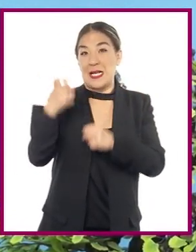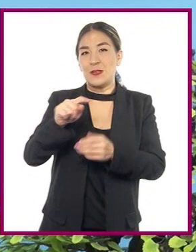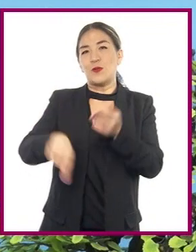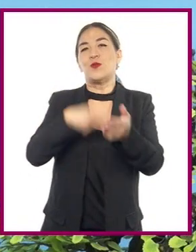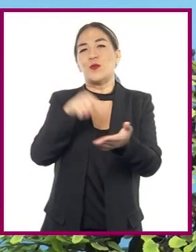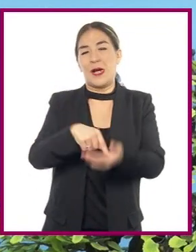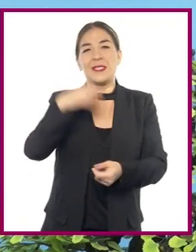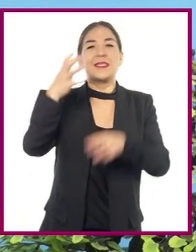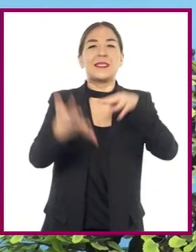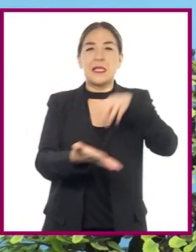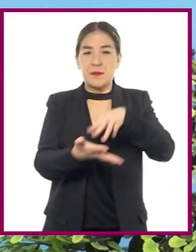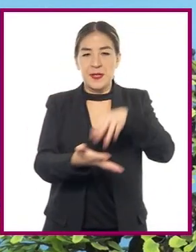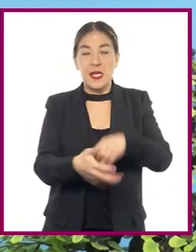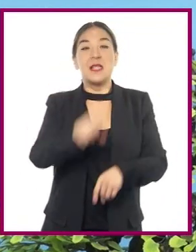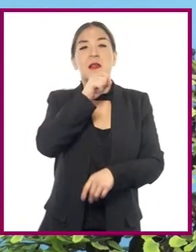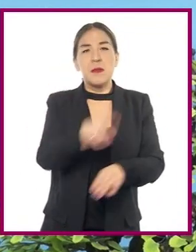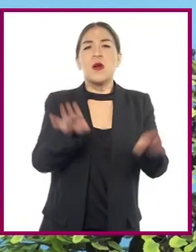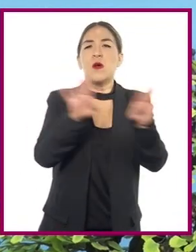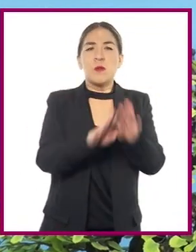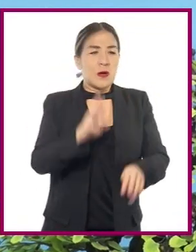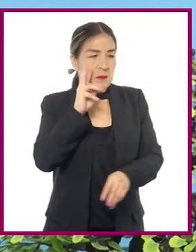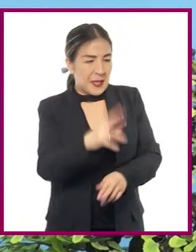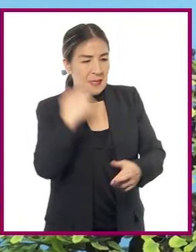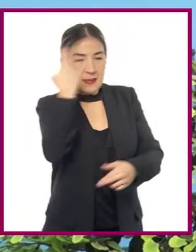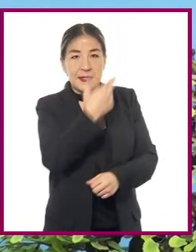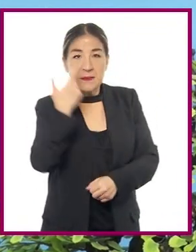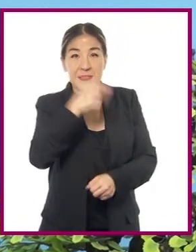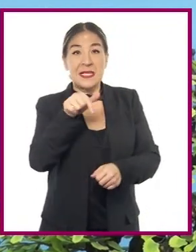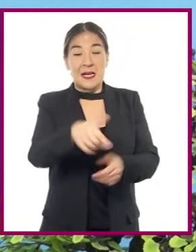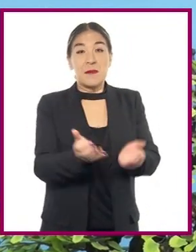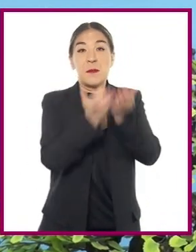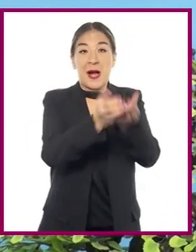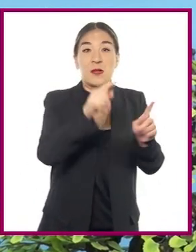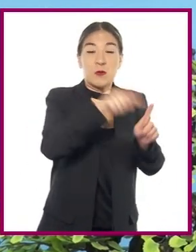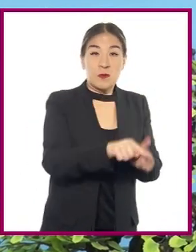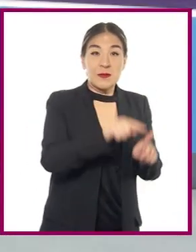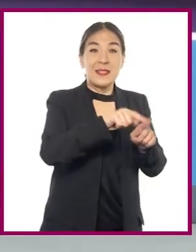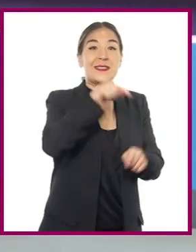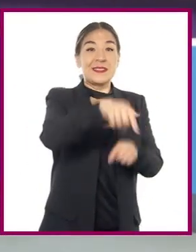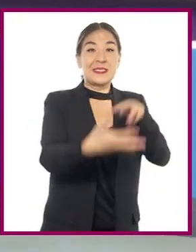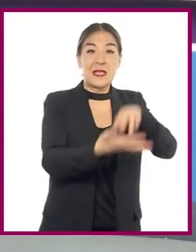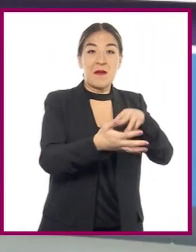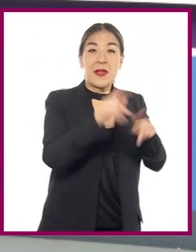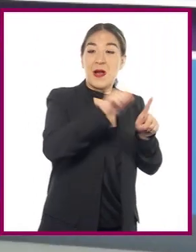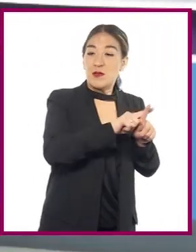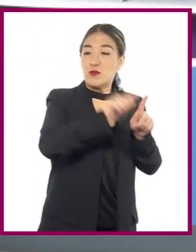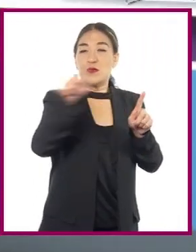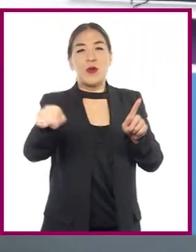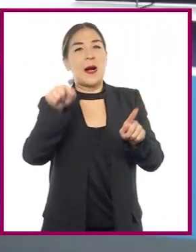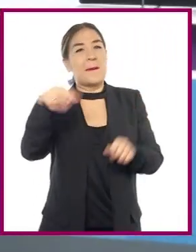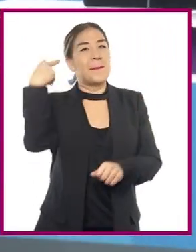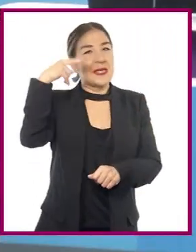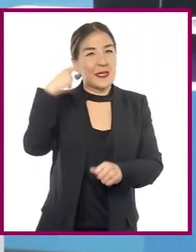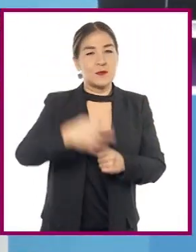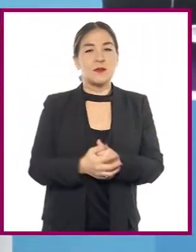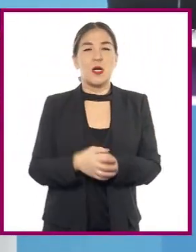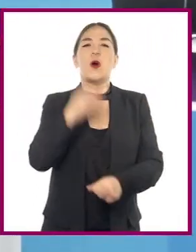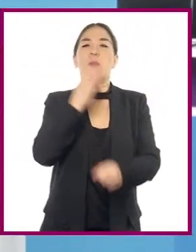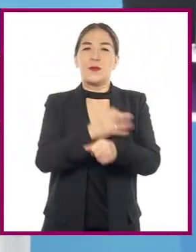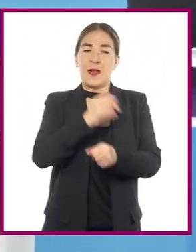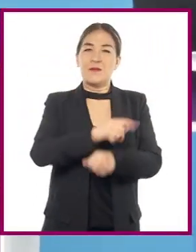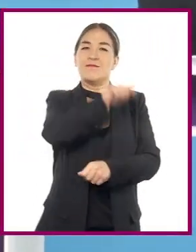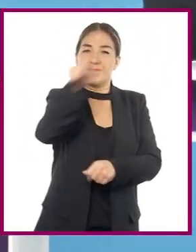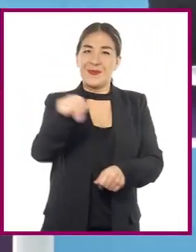También despachaban los viajes de regreso de Sevilla a Veracruz. Es momento de proponerles un